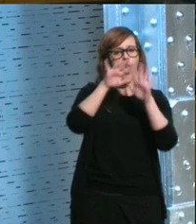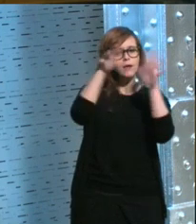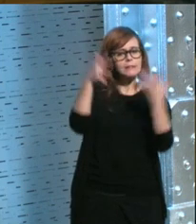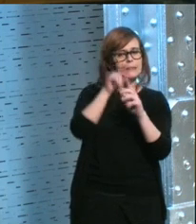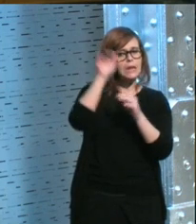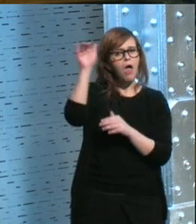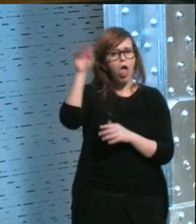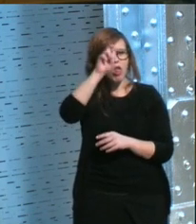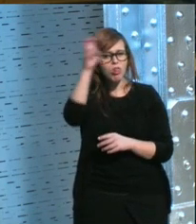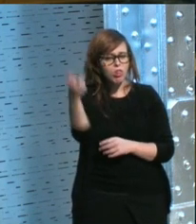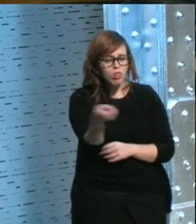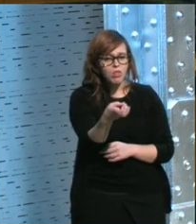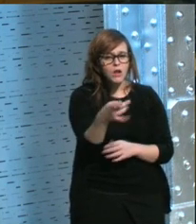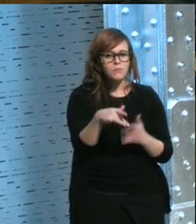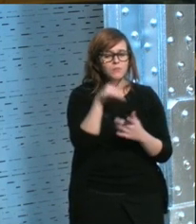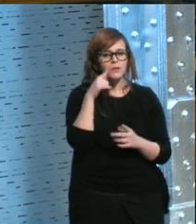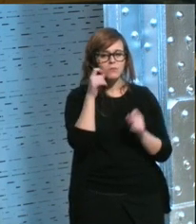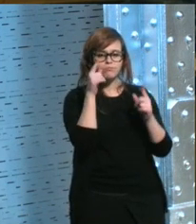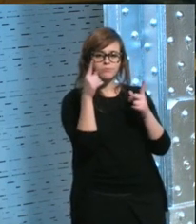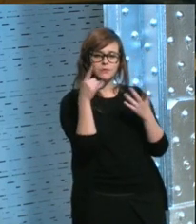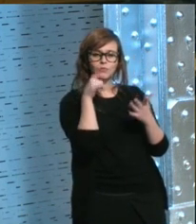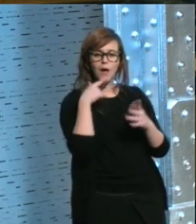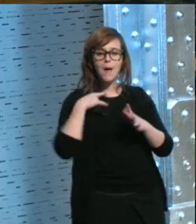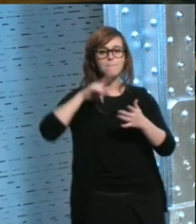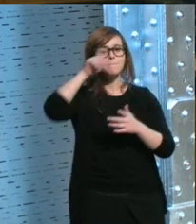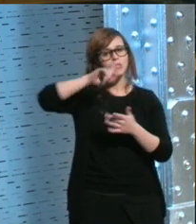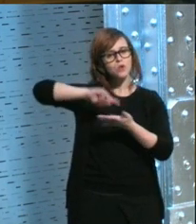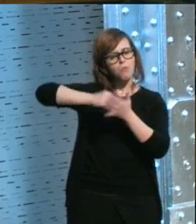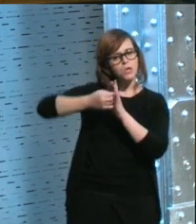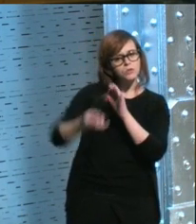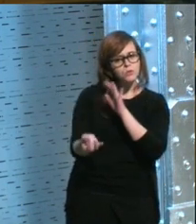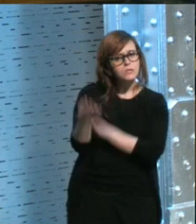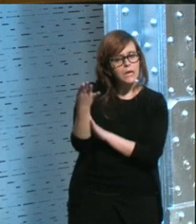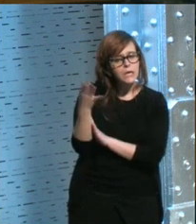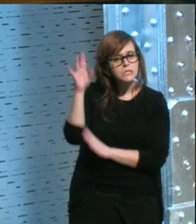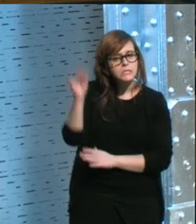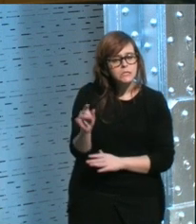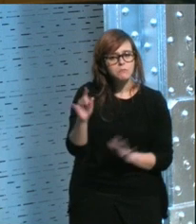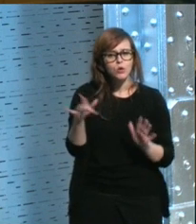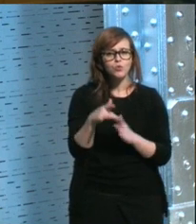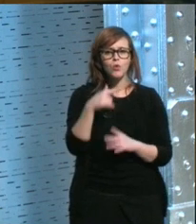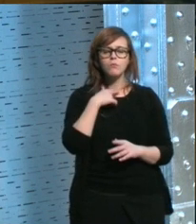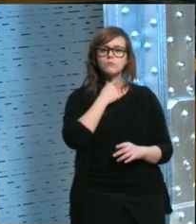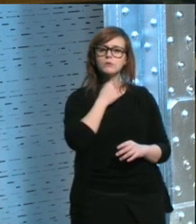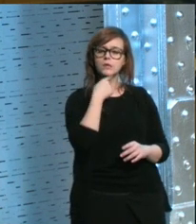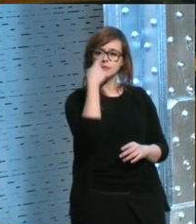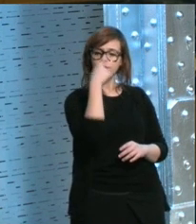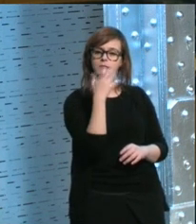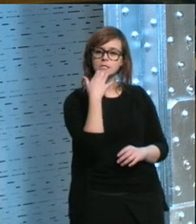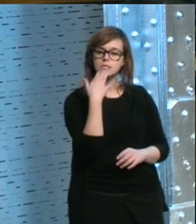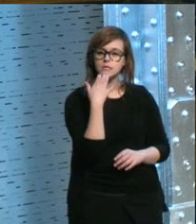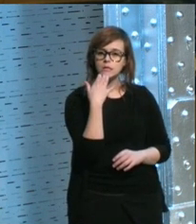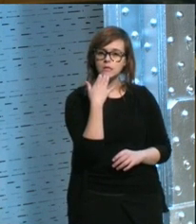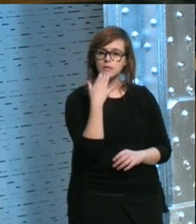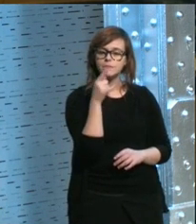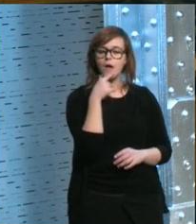bueno, lo veo como son gente que crea el proyecto y todo esto, pero claro, yo quería saber si había eso de